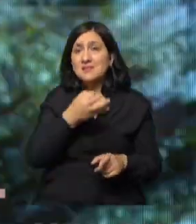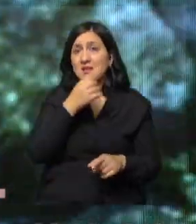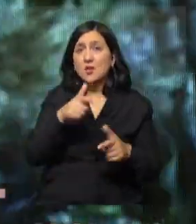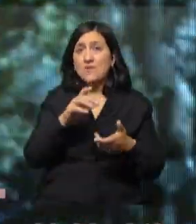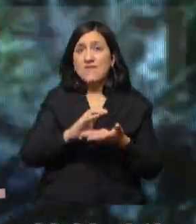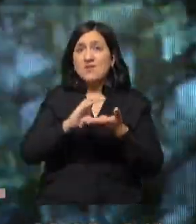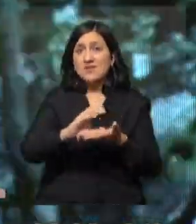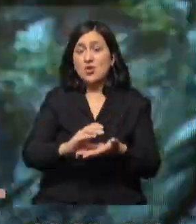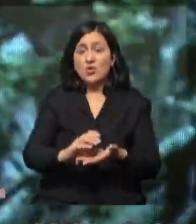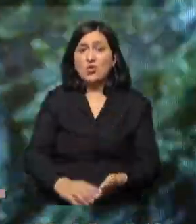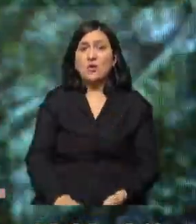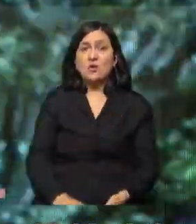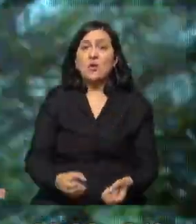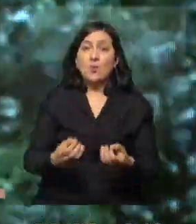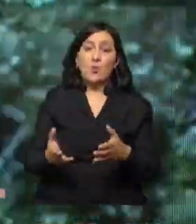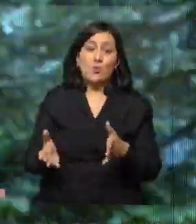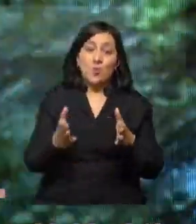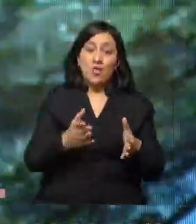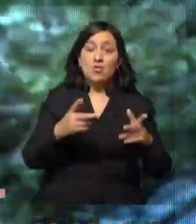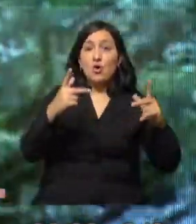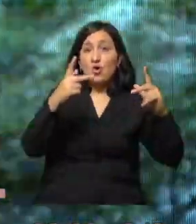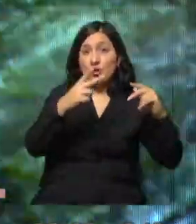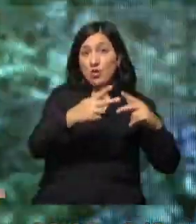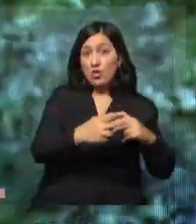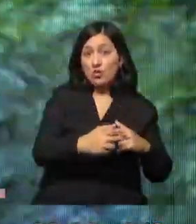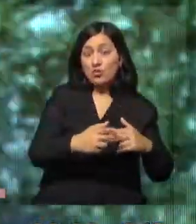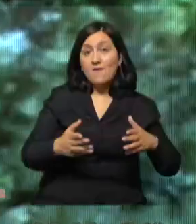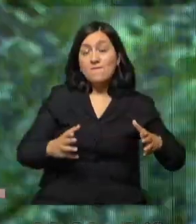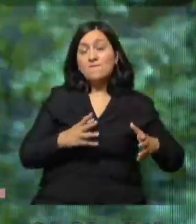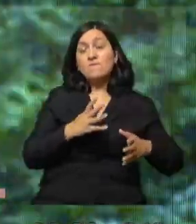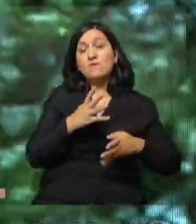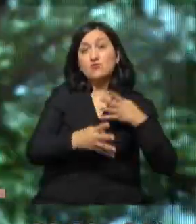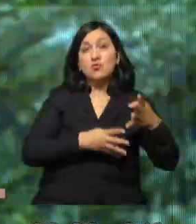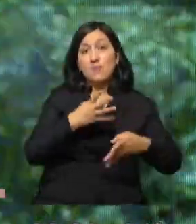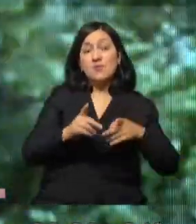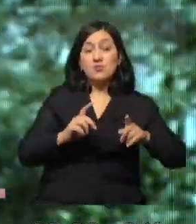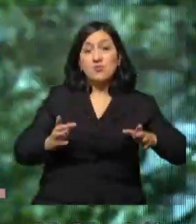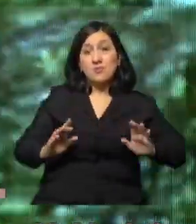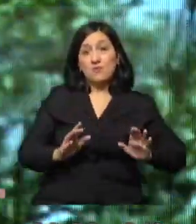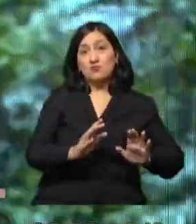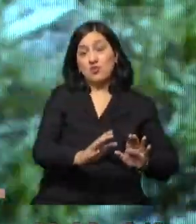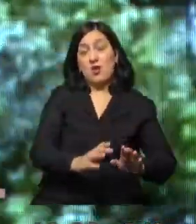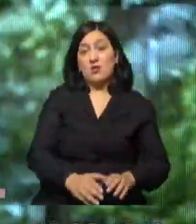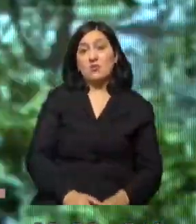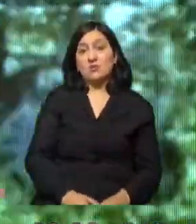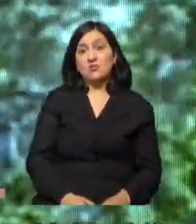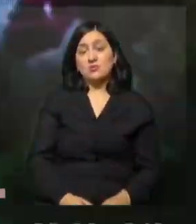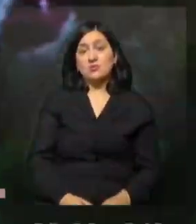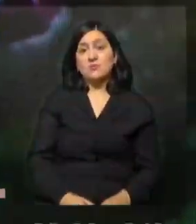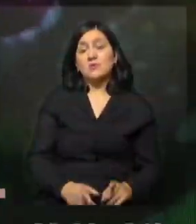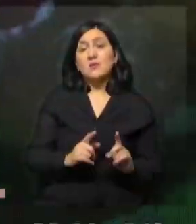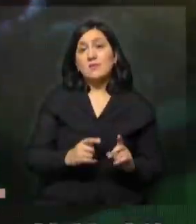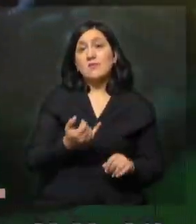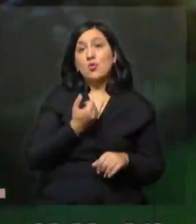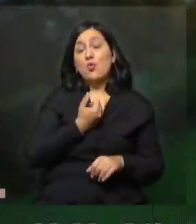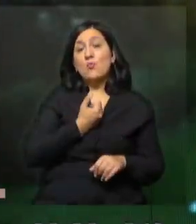o menos con lo mismo. O sea, por un lado el tema de los recortes a nivel del funcionamiento y del personal y, bueno, y de el funcionamiento interno de